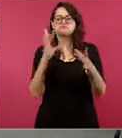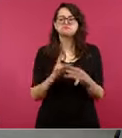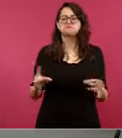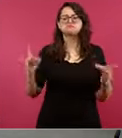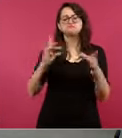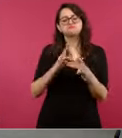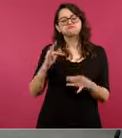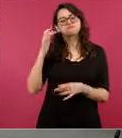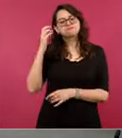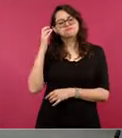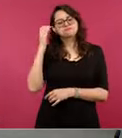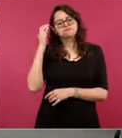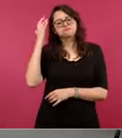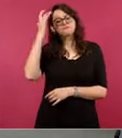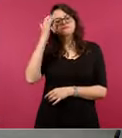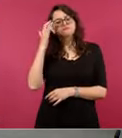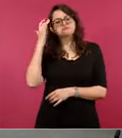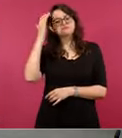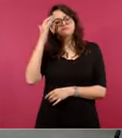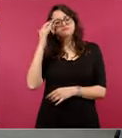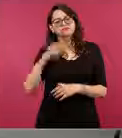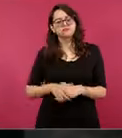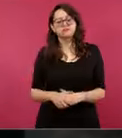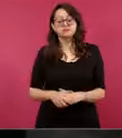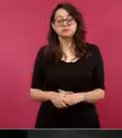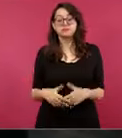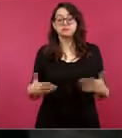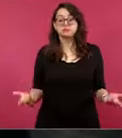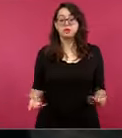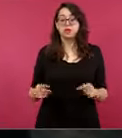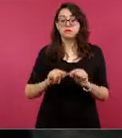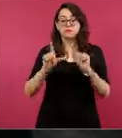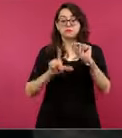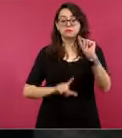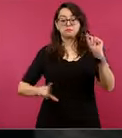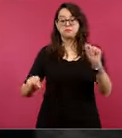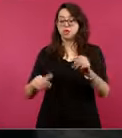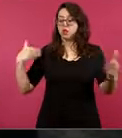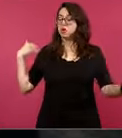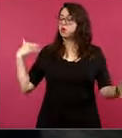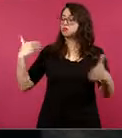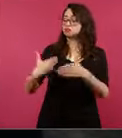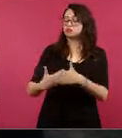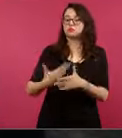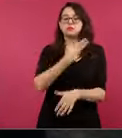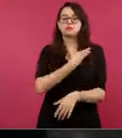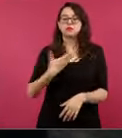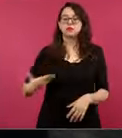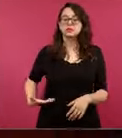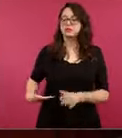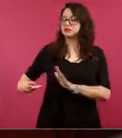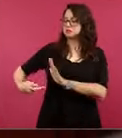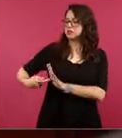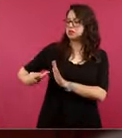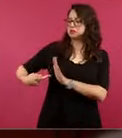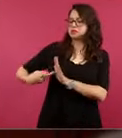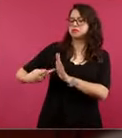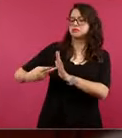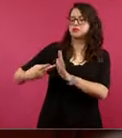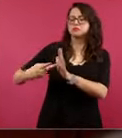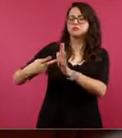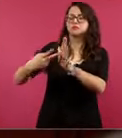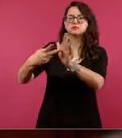sacar la conclusión de que usted podría ser el presidente más censurado de la historia de México. Hablando de que luego de que el INE y el tribunal